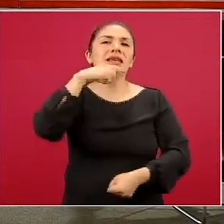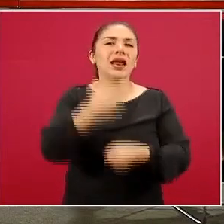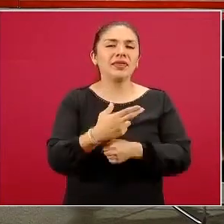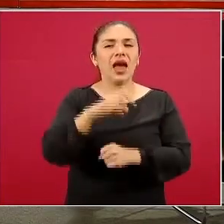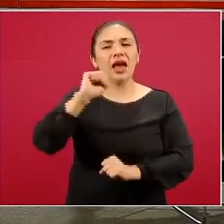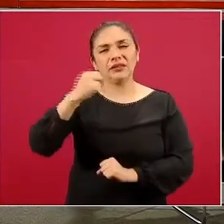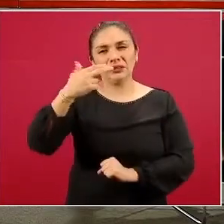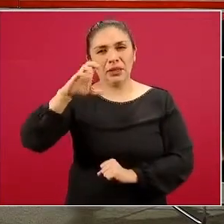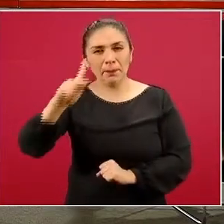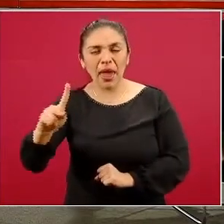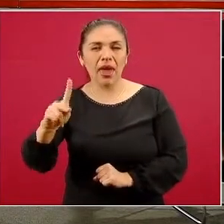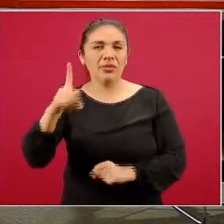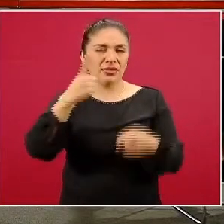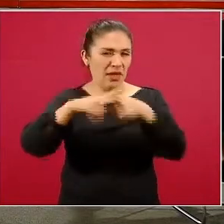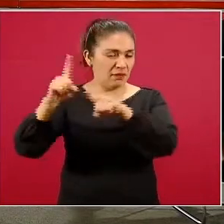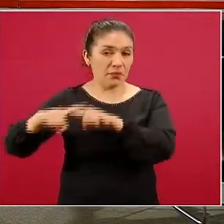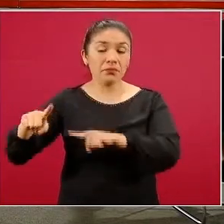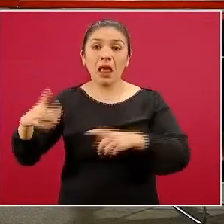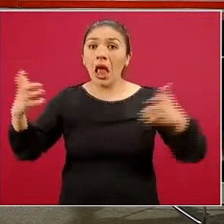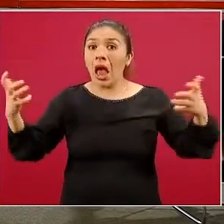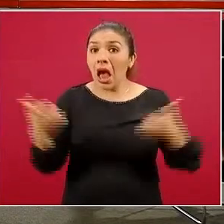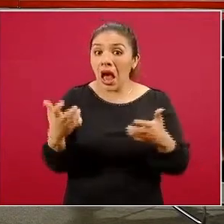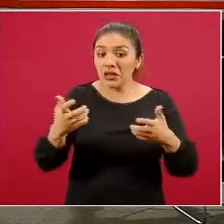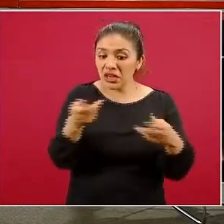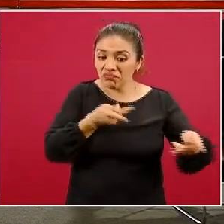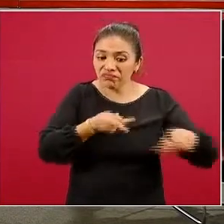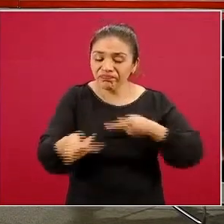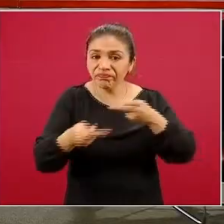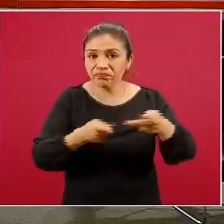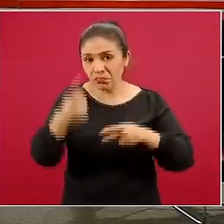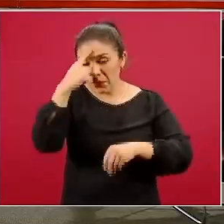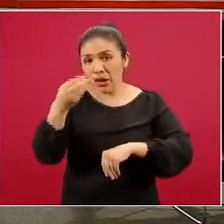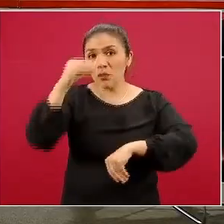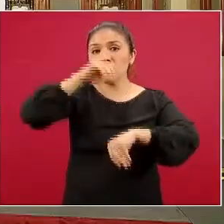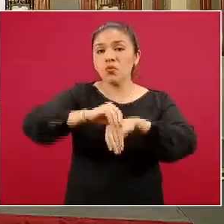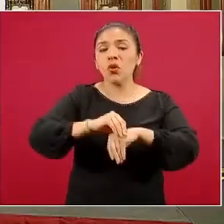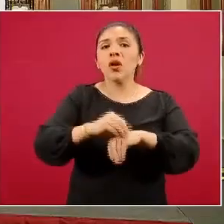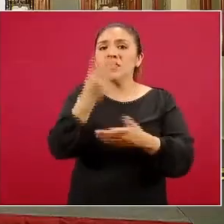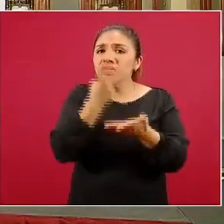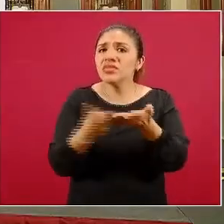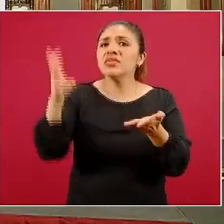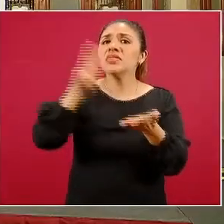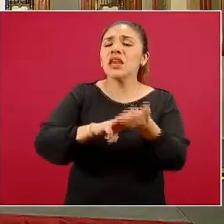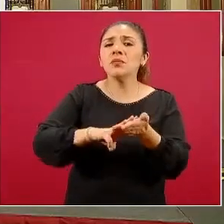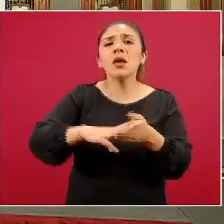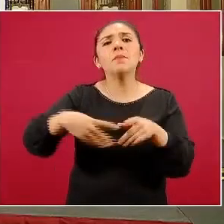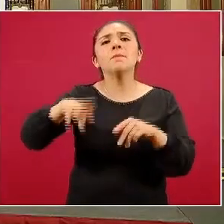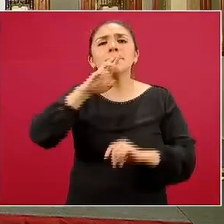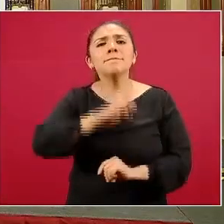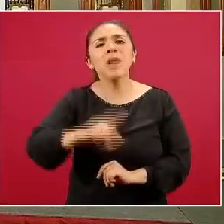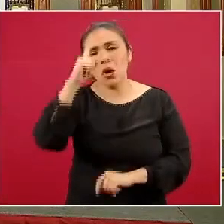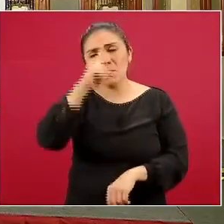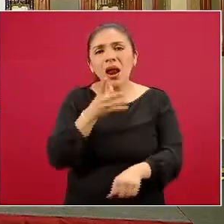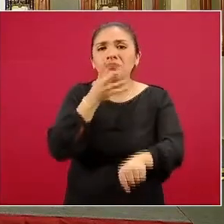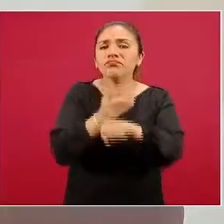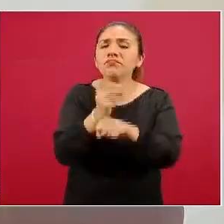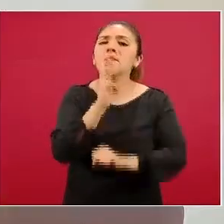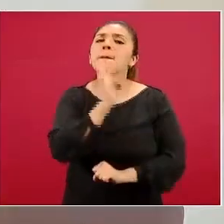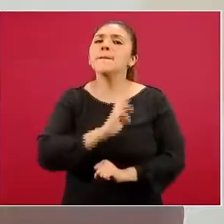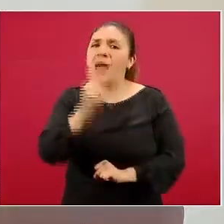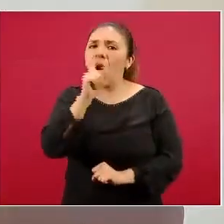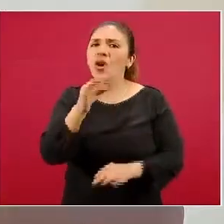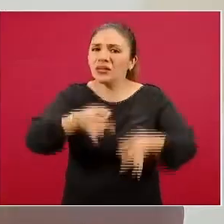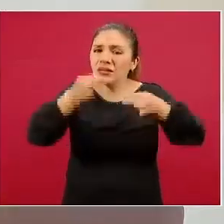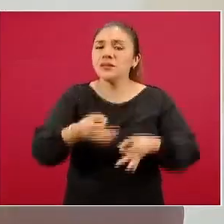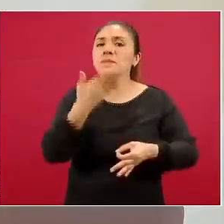de Hacienda y Crédito Público, lo que se logró hacer es tener un esquema de triple optimización con el objetivo de mejorar y